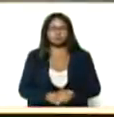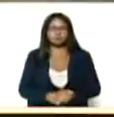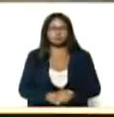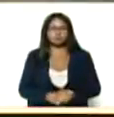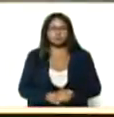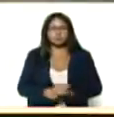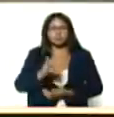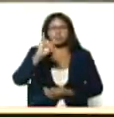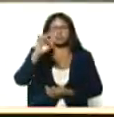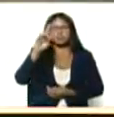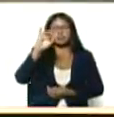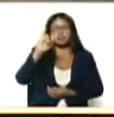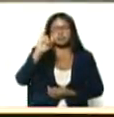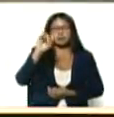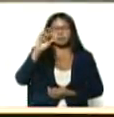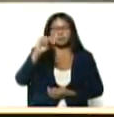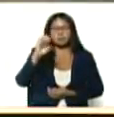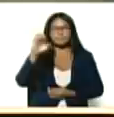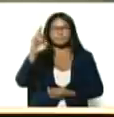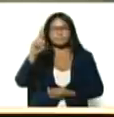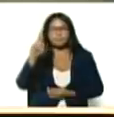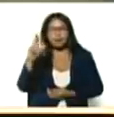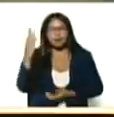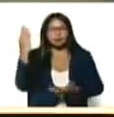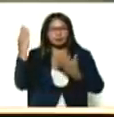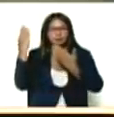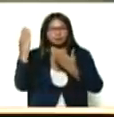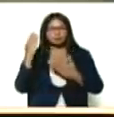Eirimar Malavé, camarada Eirimar,